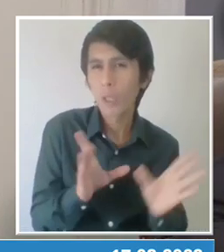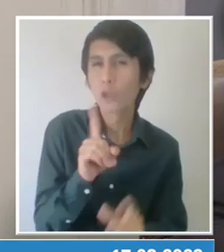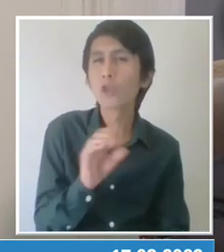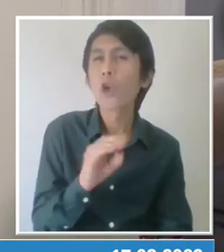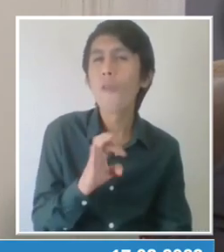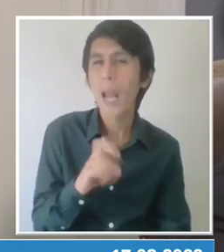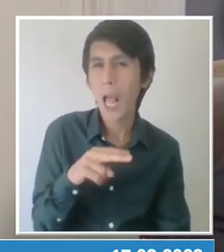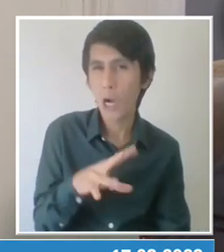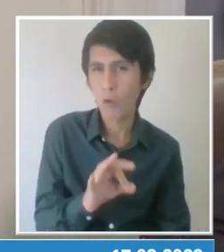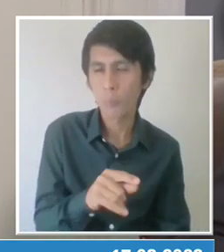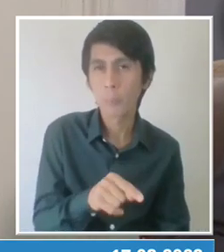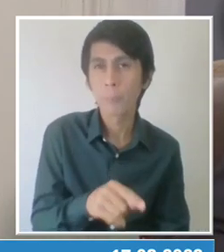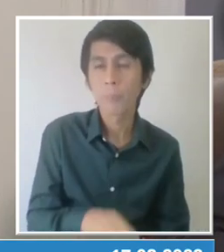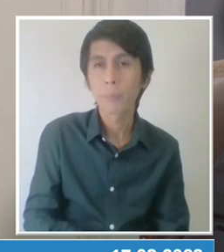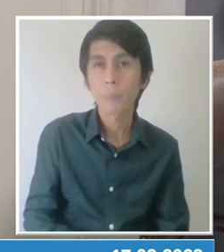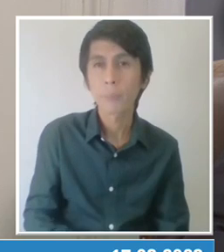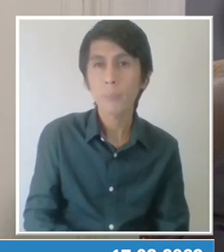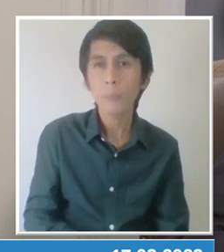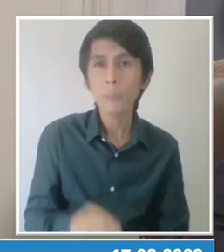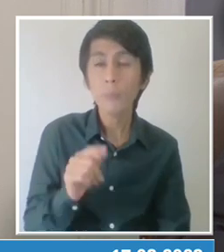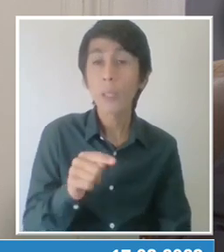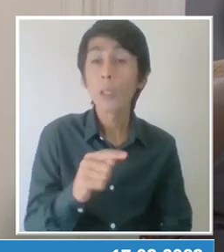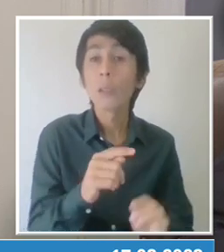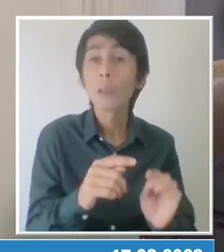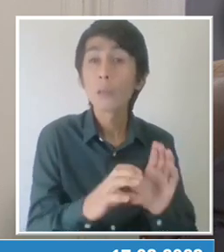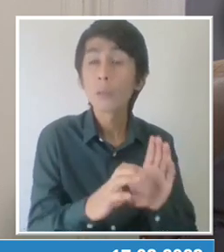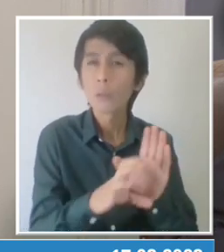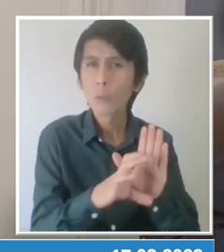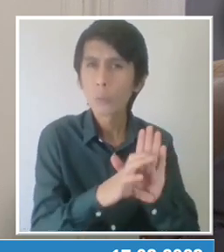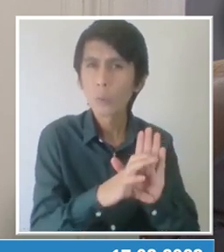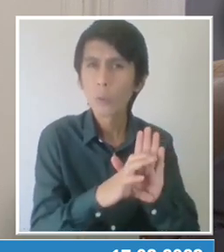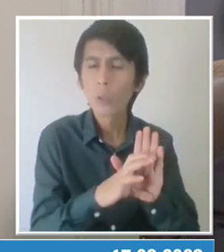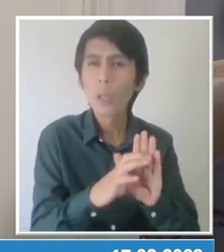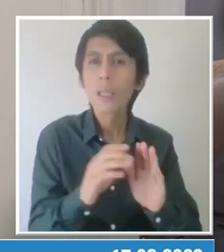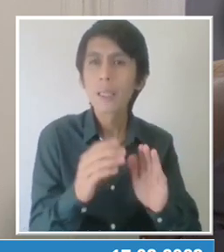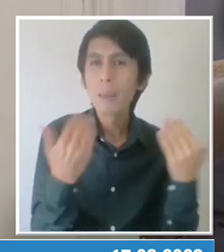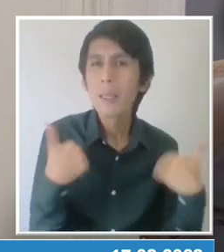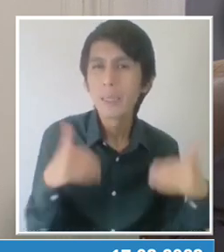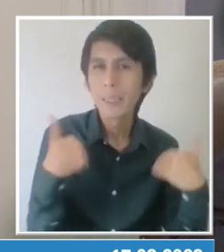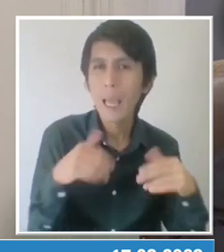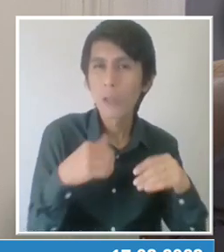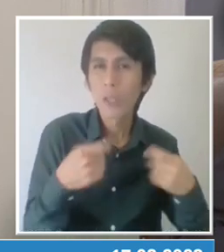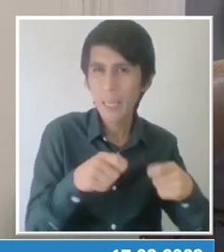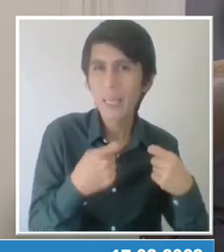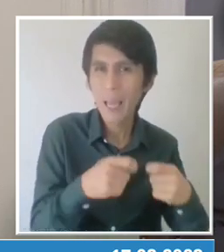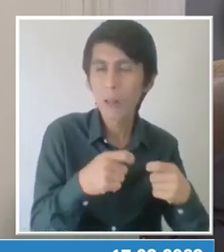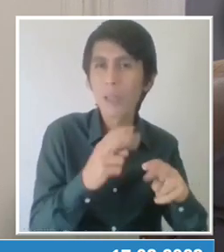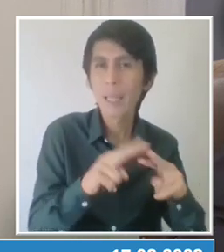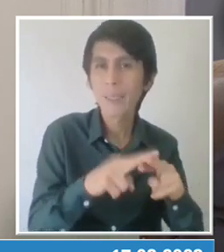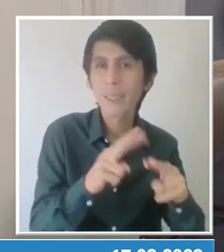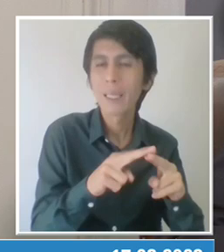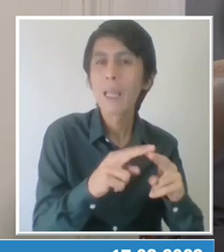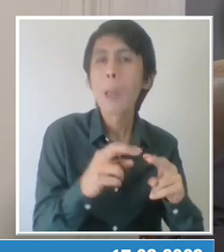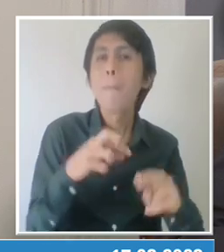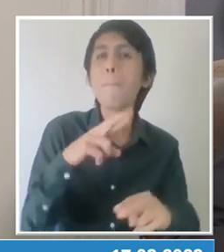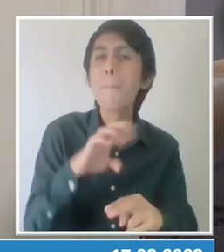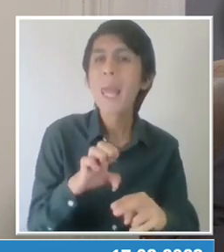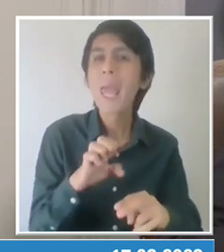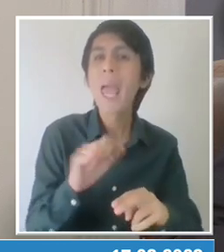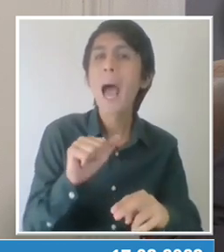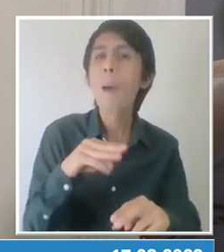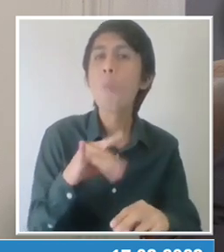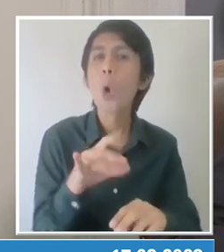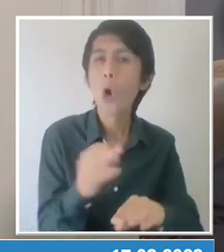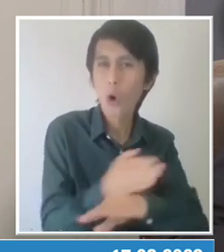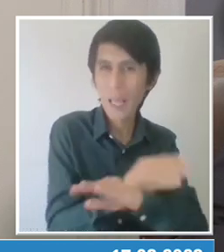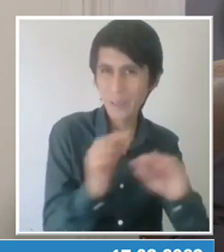Constitucional un preámbulo y no quedó finalmente en el texto que se votó el 4 de septiembre. ¿Qué